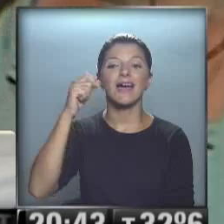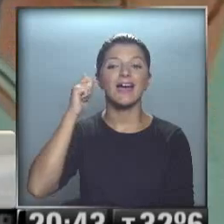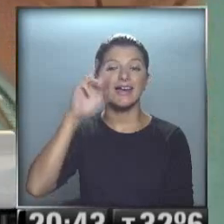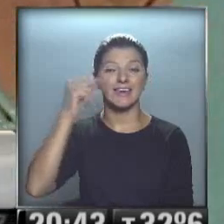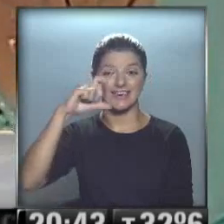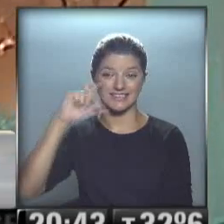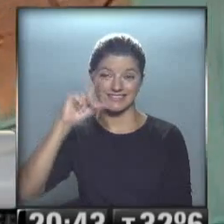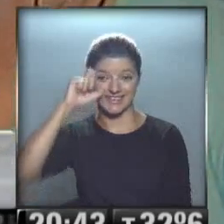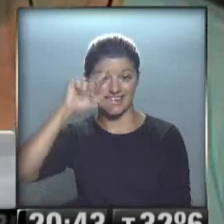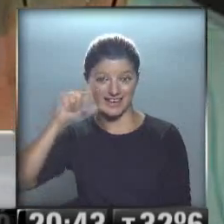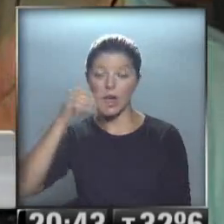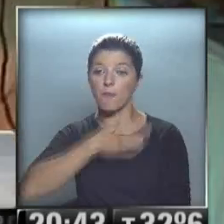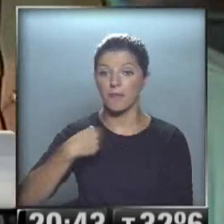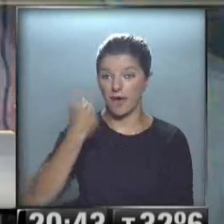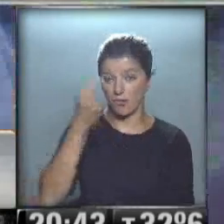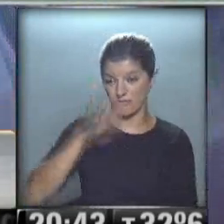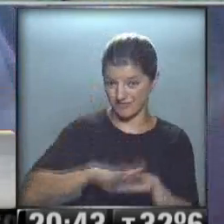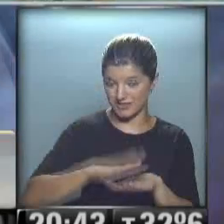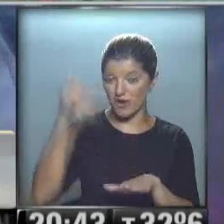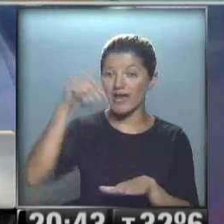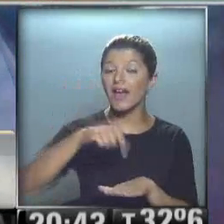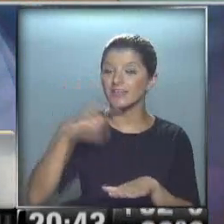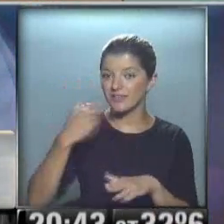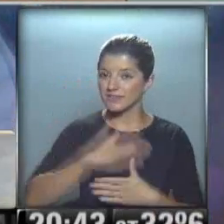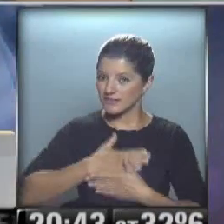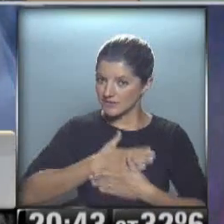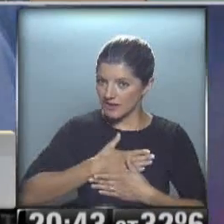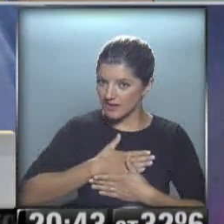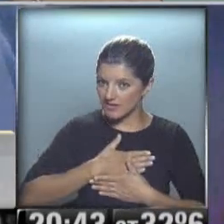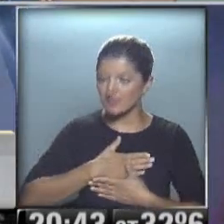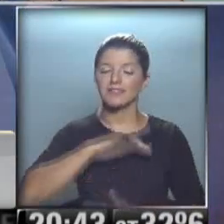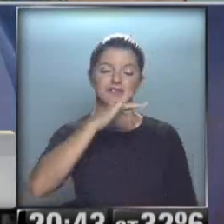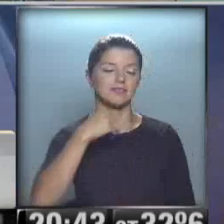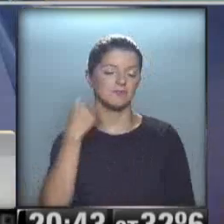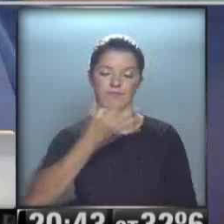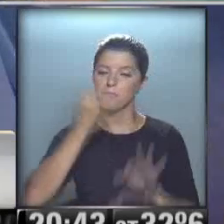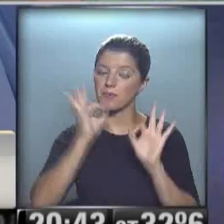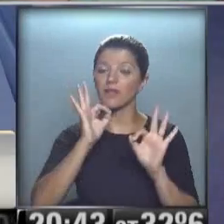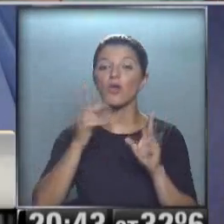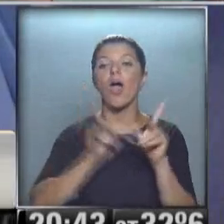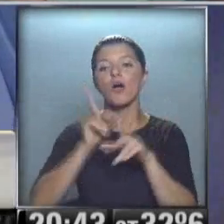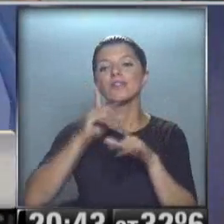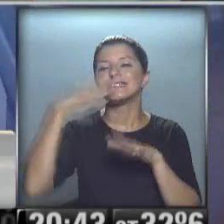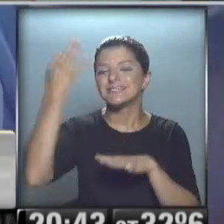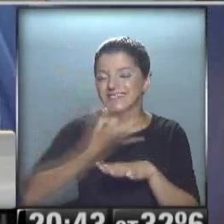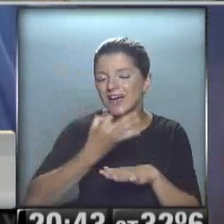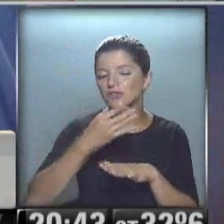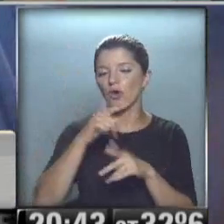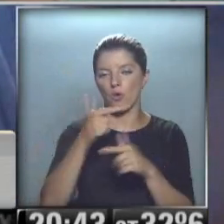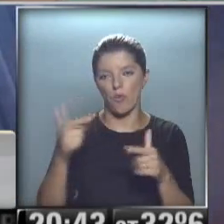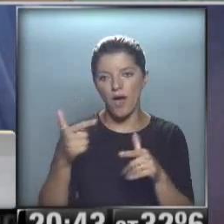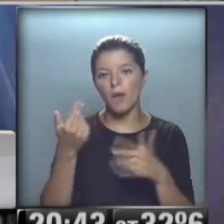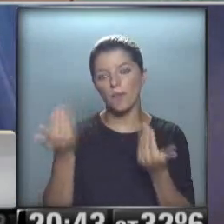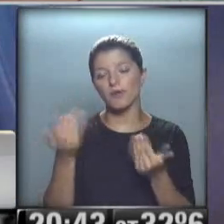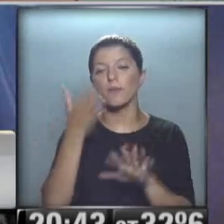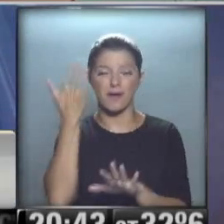de aquí del Colegio Guido Hispano. Graciela, ¿se renovaron las esperanzas después de esta reunión? Sí, absolutamente. Si bien no tenemos nada concreto todavía, porque como